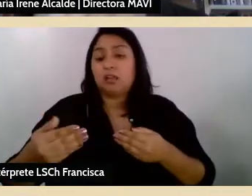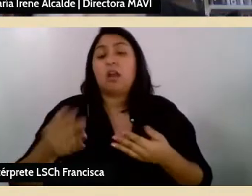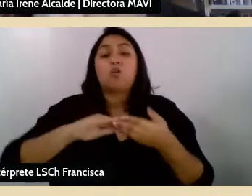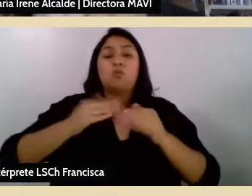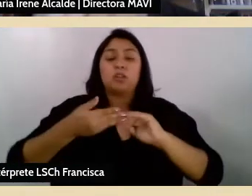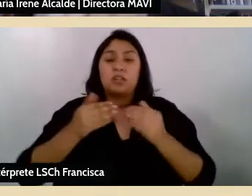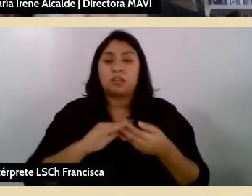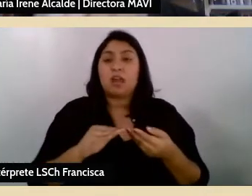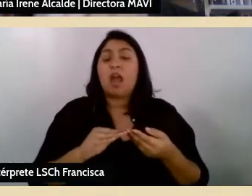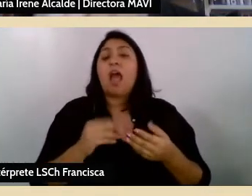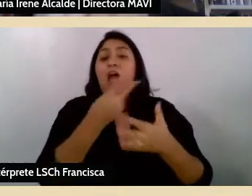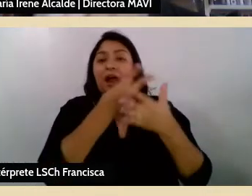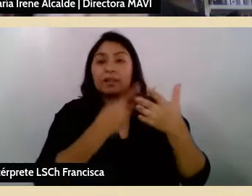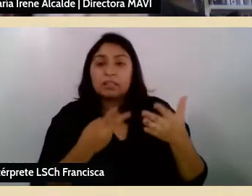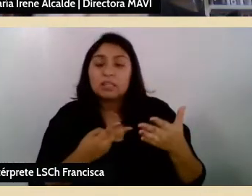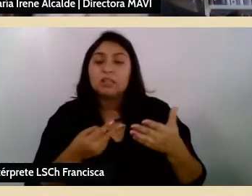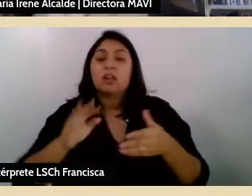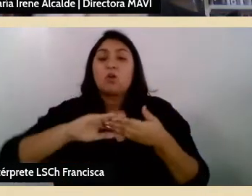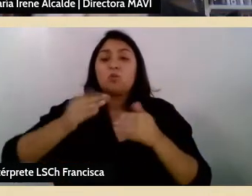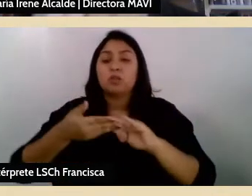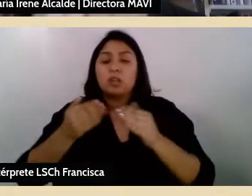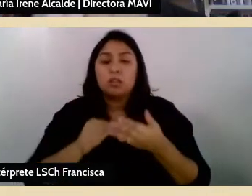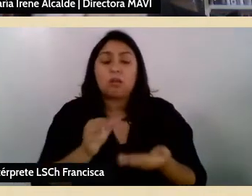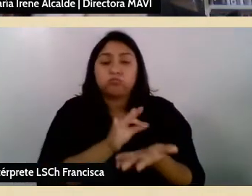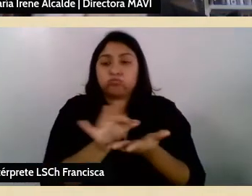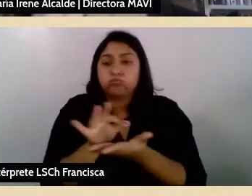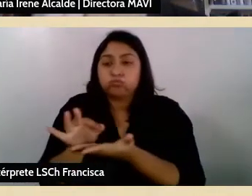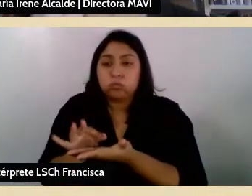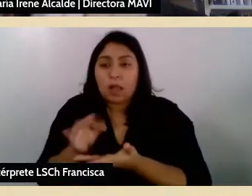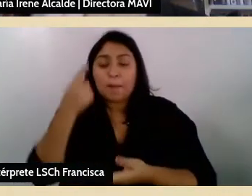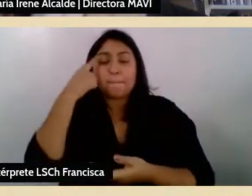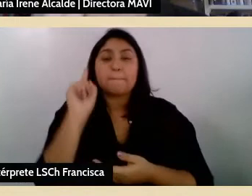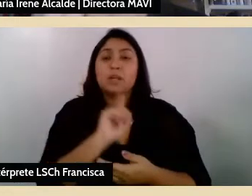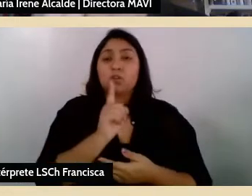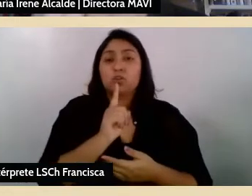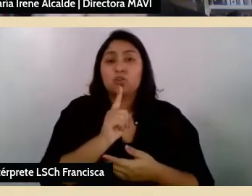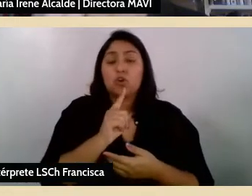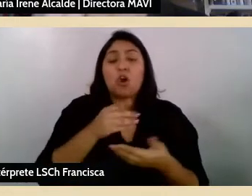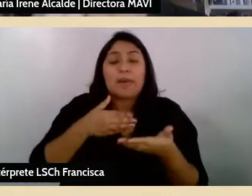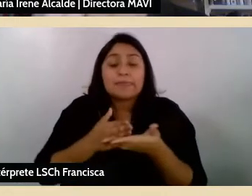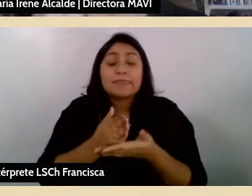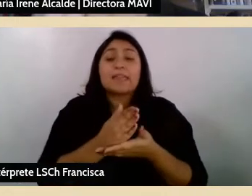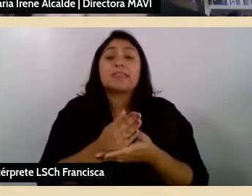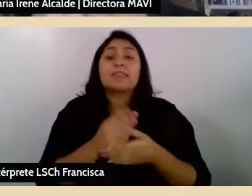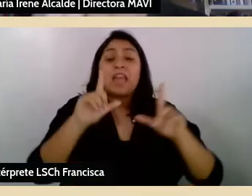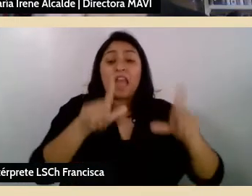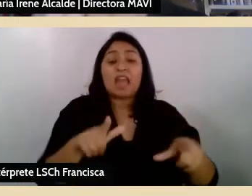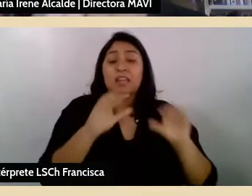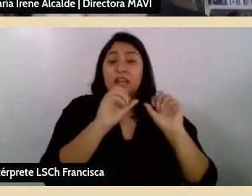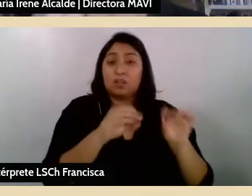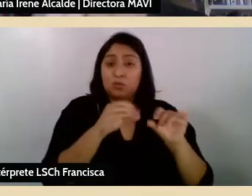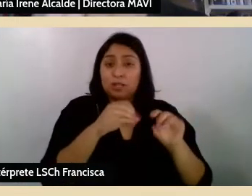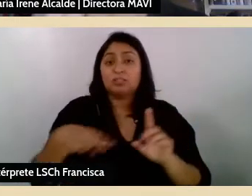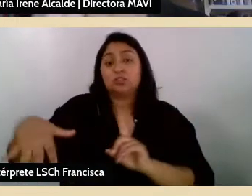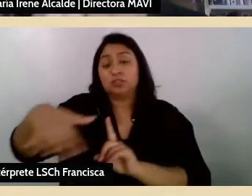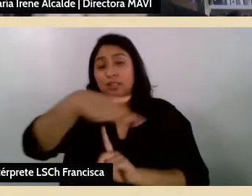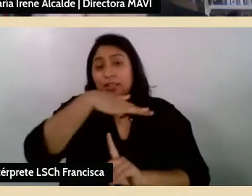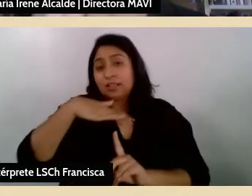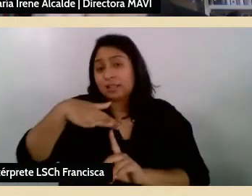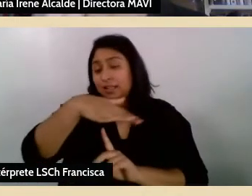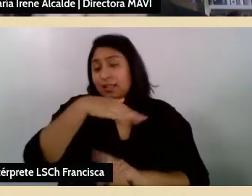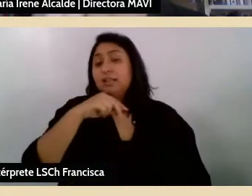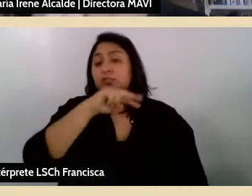comunidad territorial, pero no se da desde un área de educación que es como el caso que